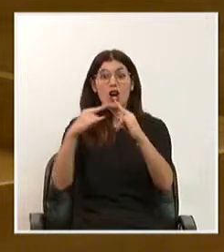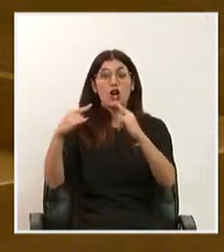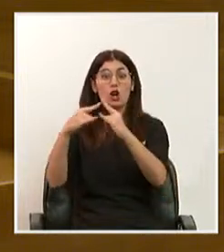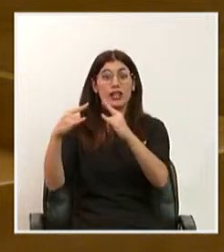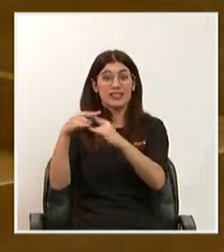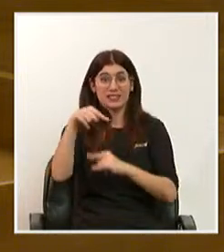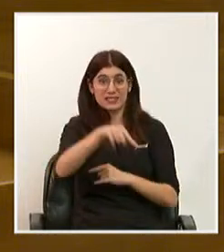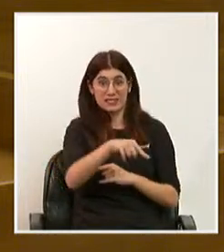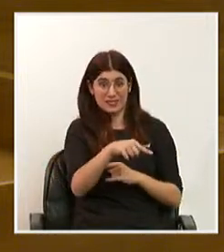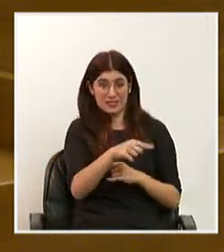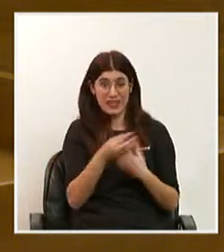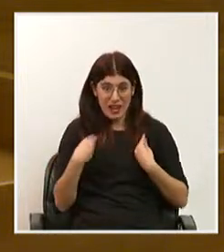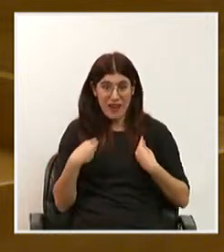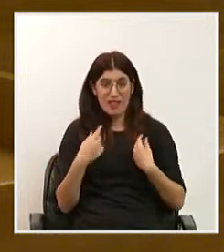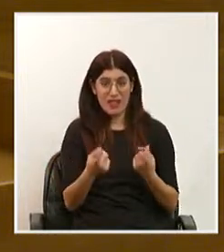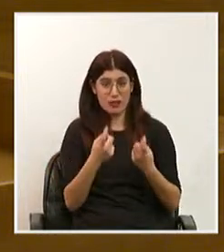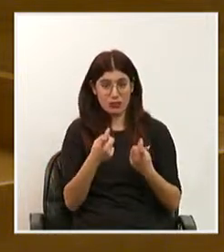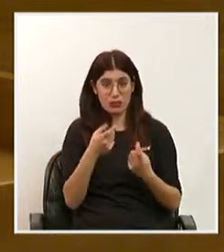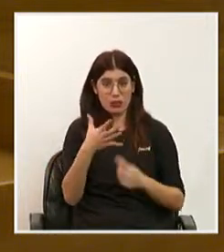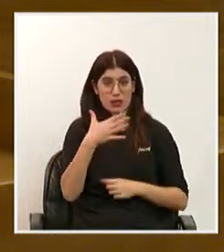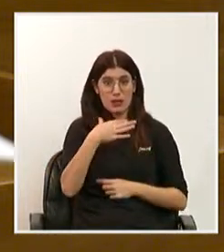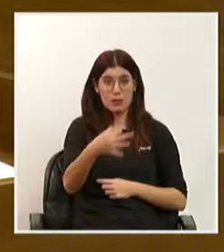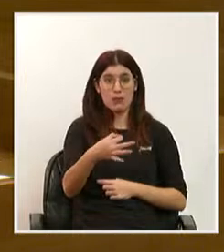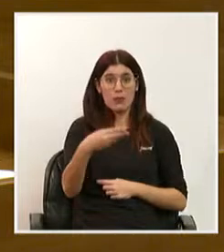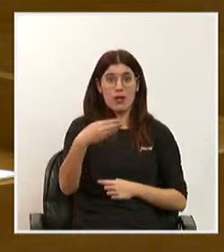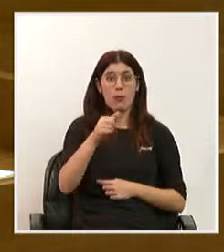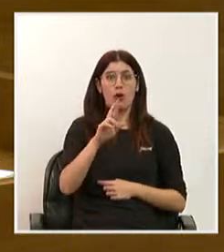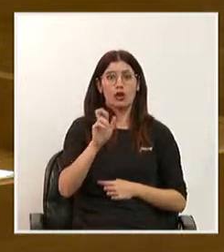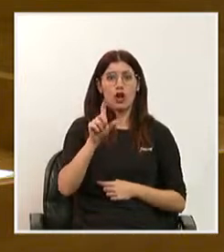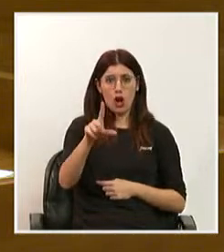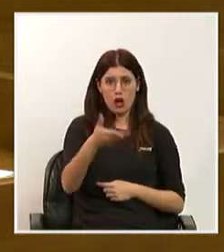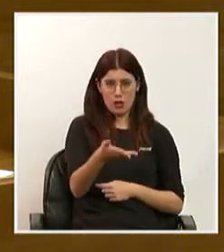vida del estudi del poble de